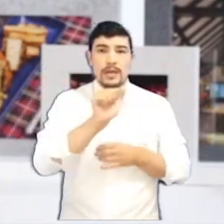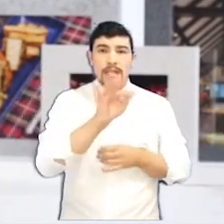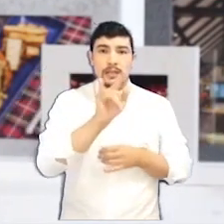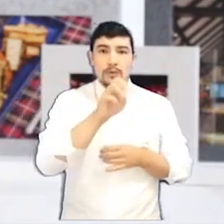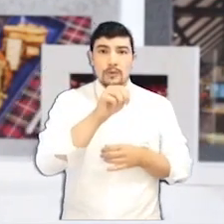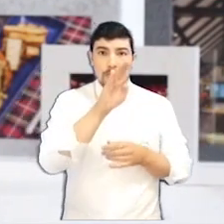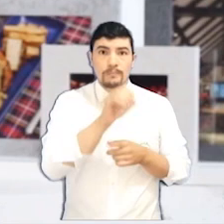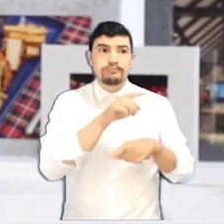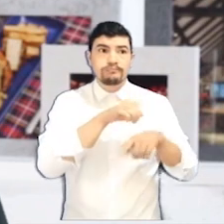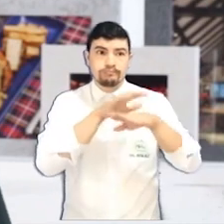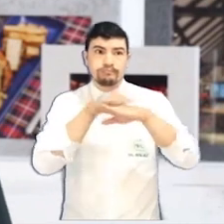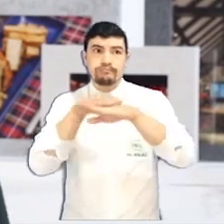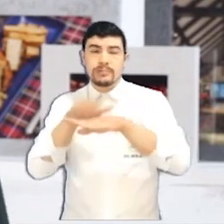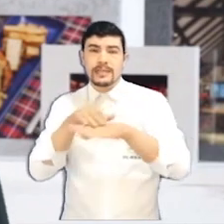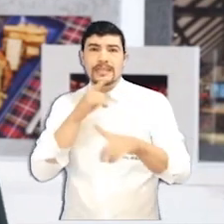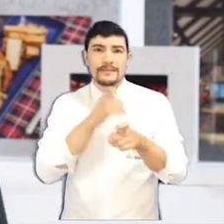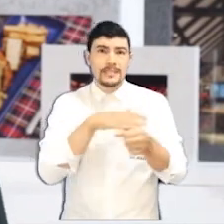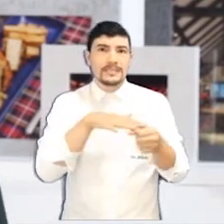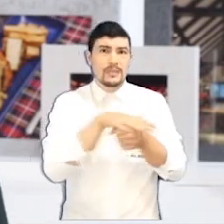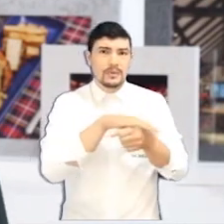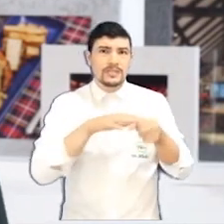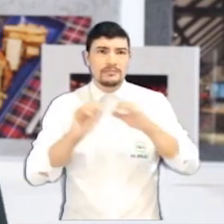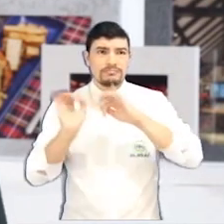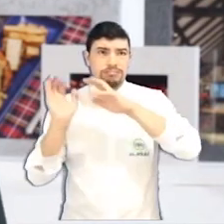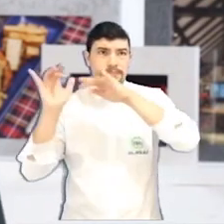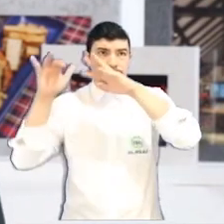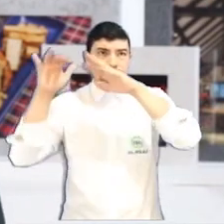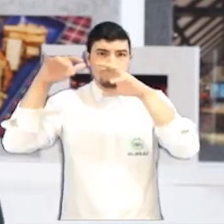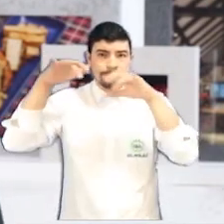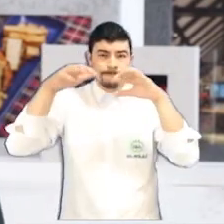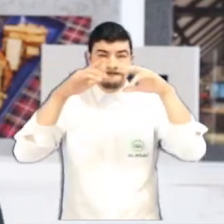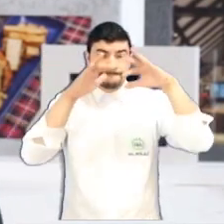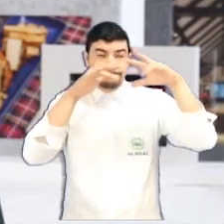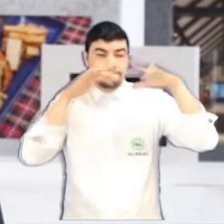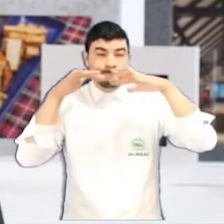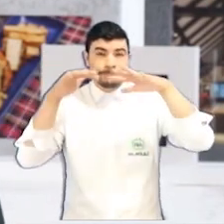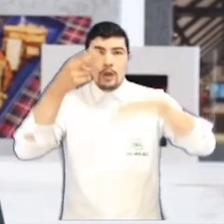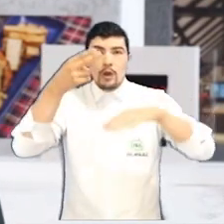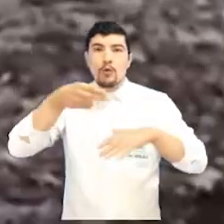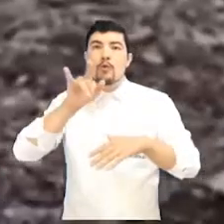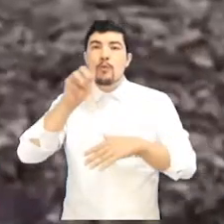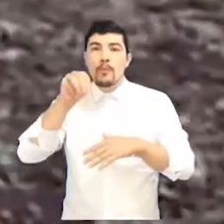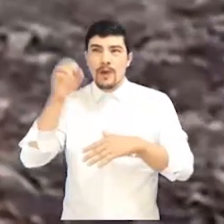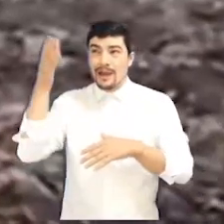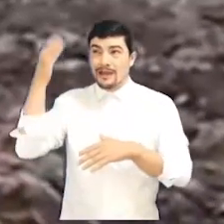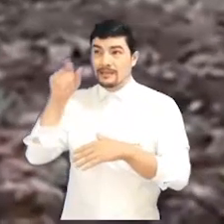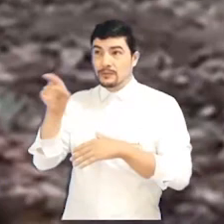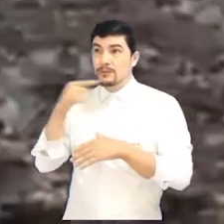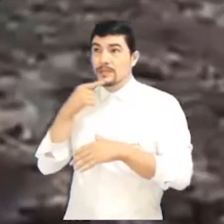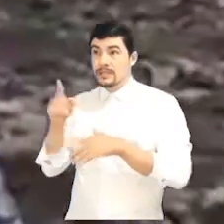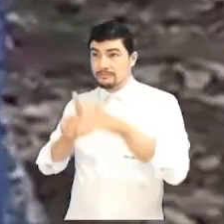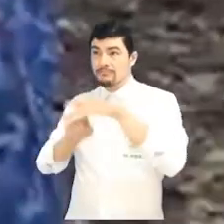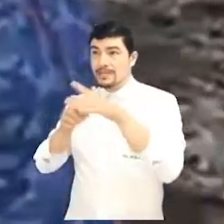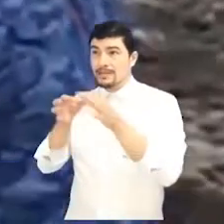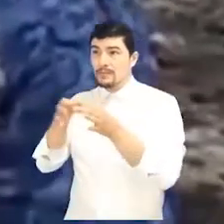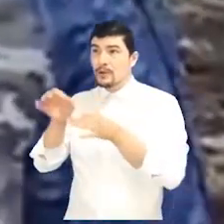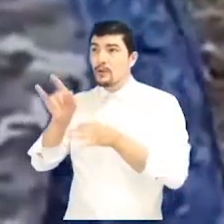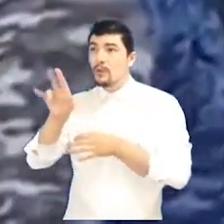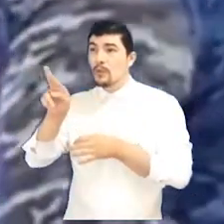Venezuela. Recibimos un video por medio de nuestra línea de WhatsApp a Lente Ciudadano, donde el mismo alcalde de Ureña desmiente esta